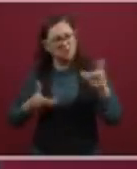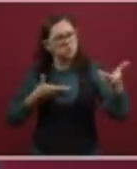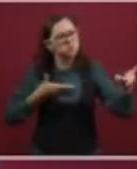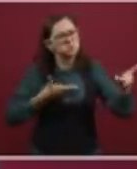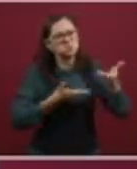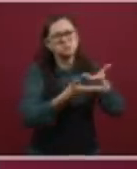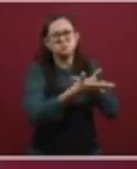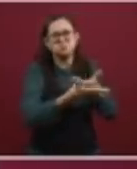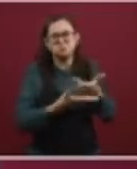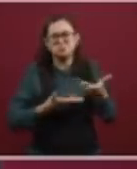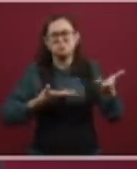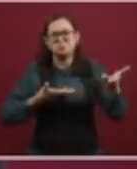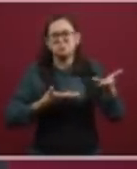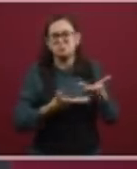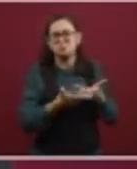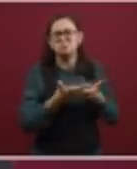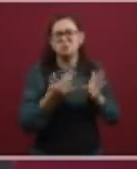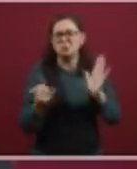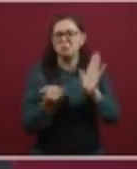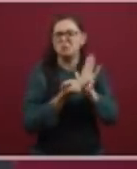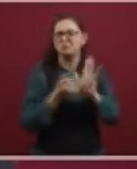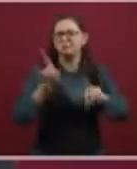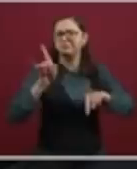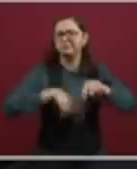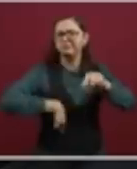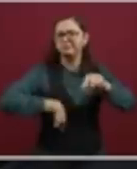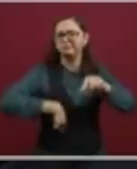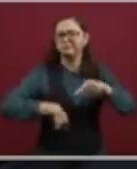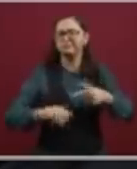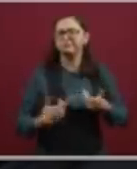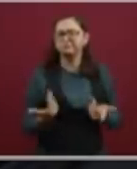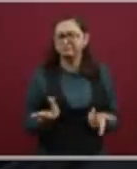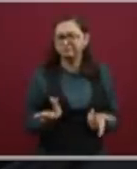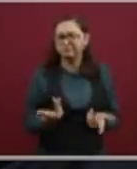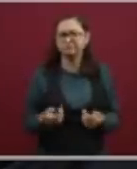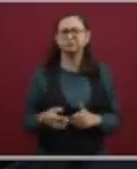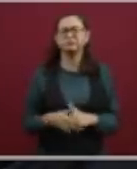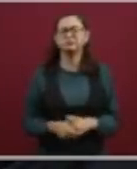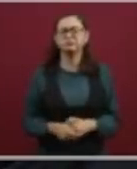logramos que se quitaran estos aranceles,